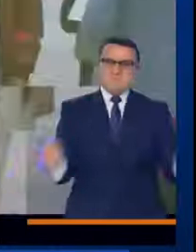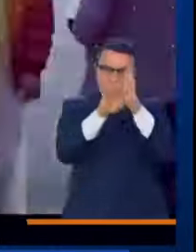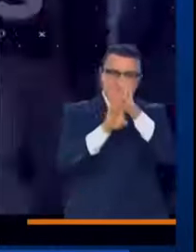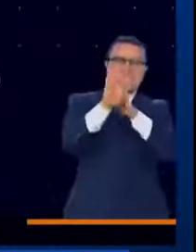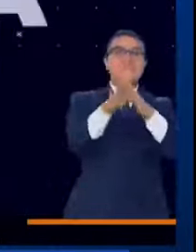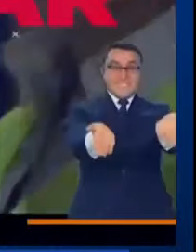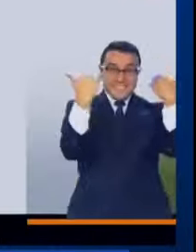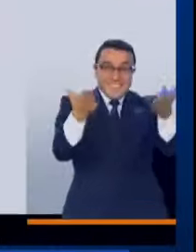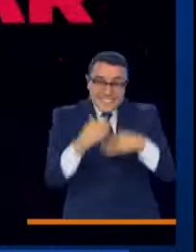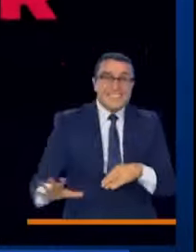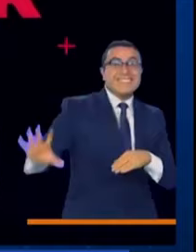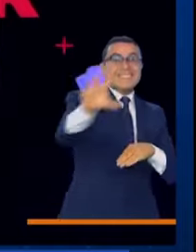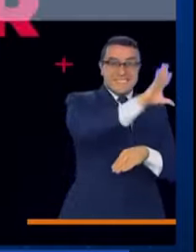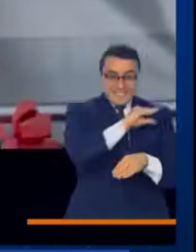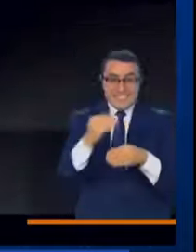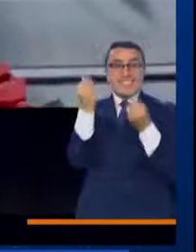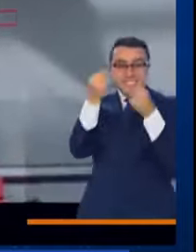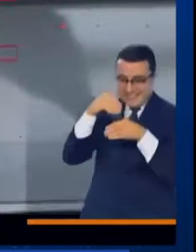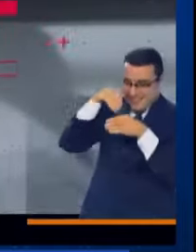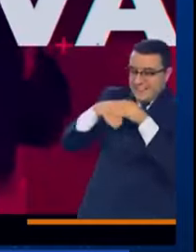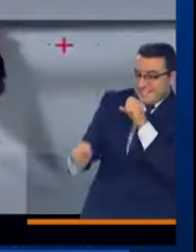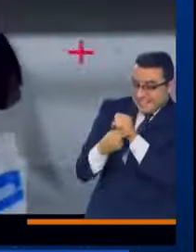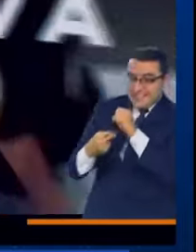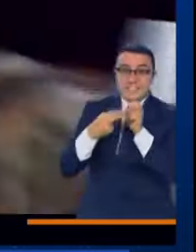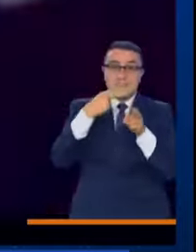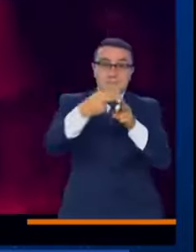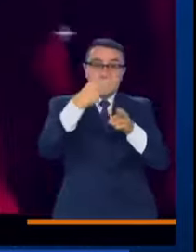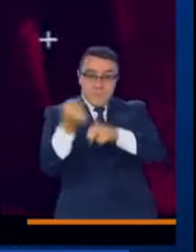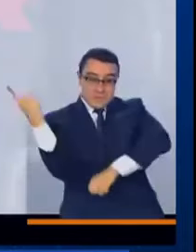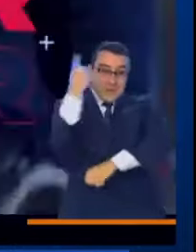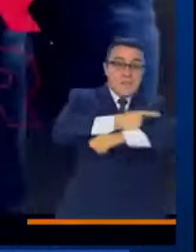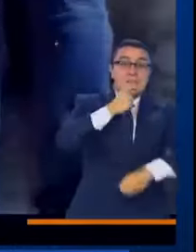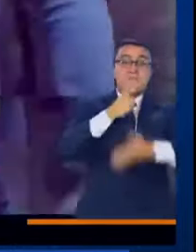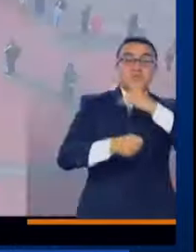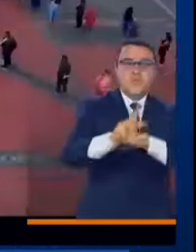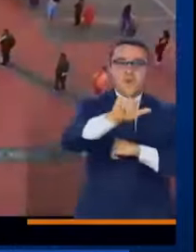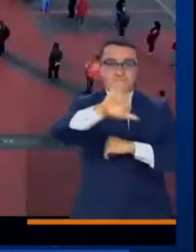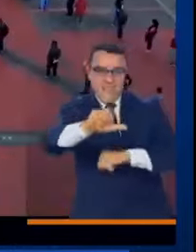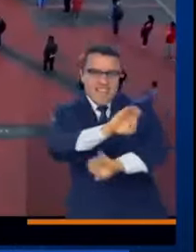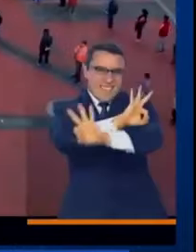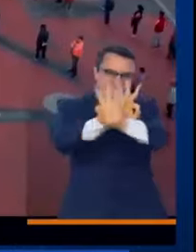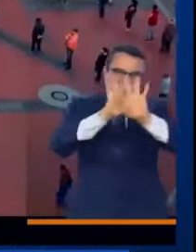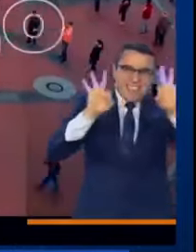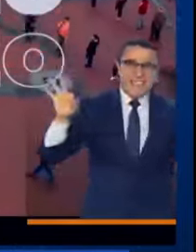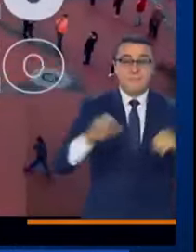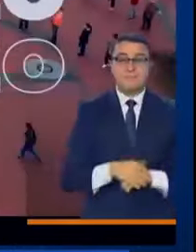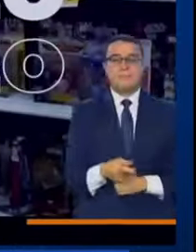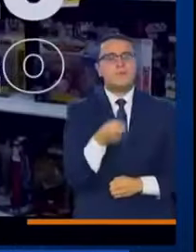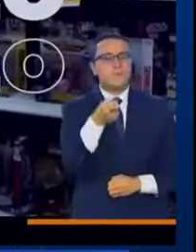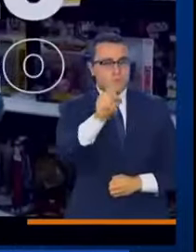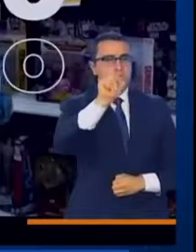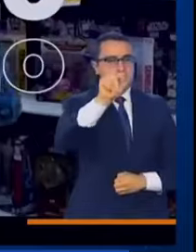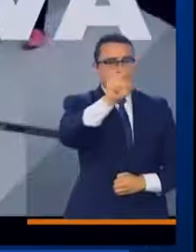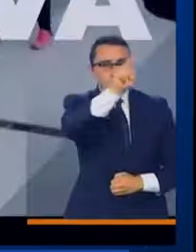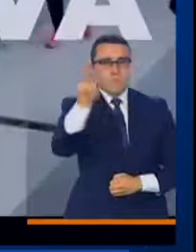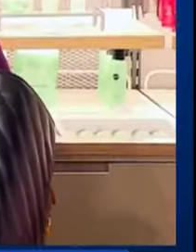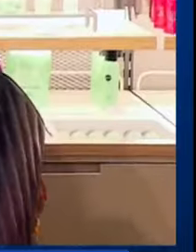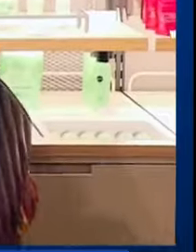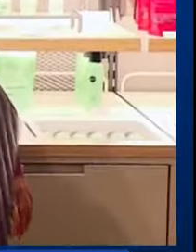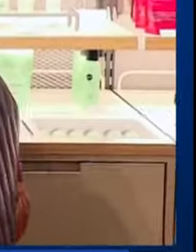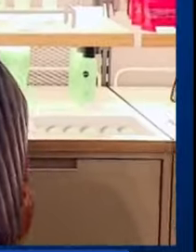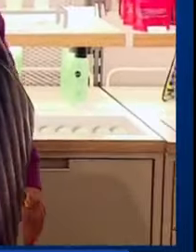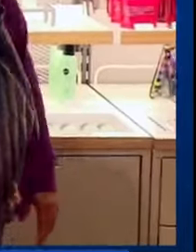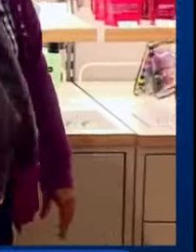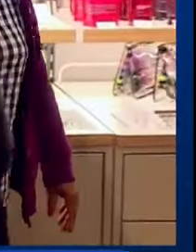sectores, como digo, comercio, industria mínimo, que son fundamentales en la generación de empleo, pero además de eso, se